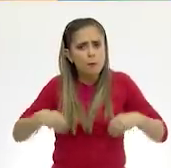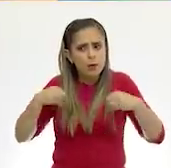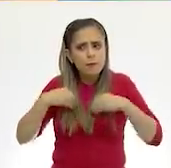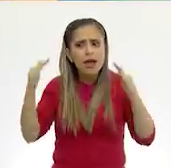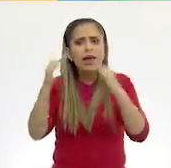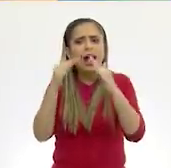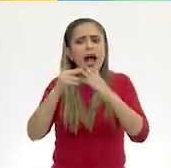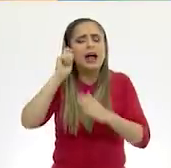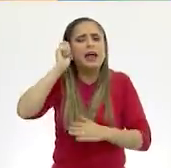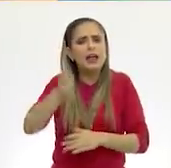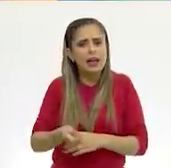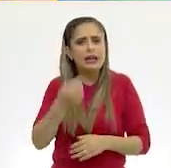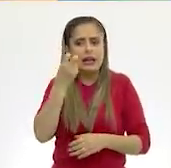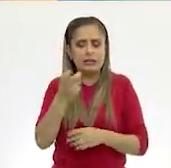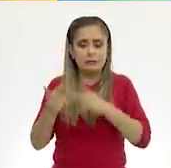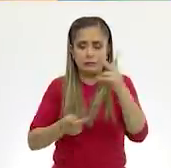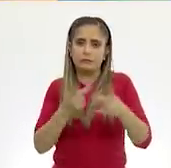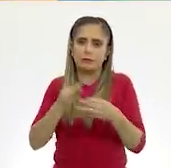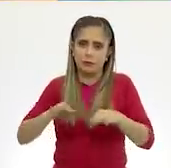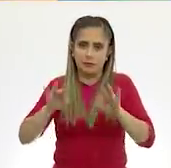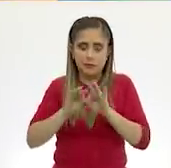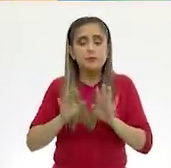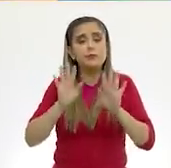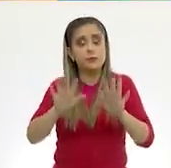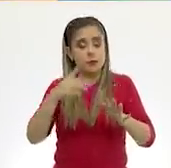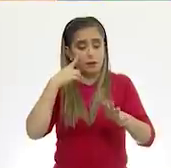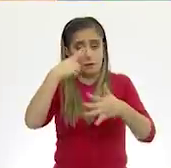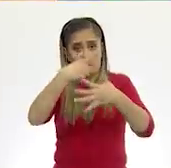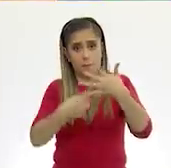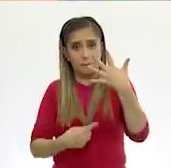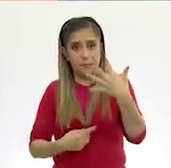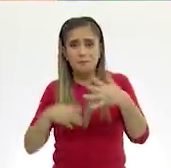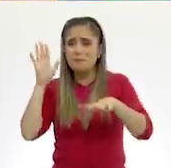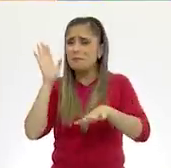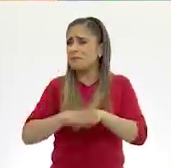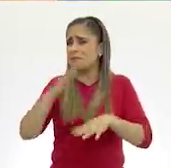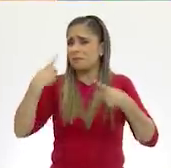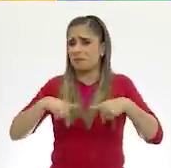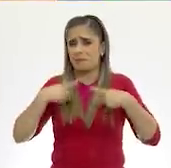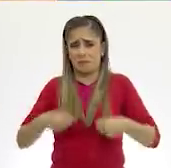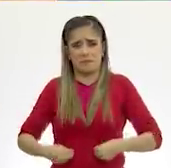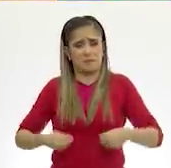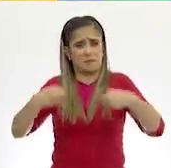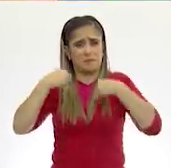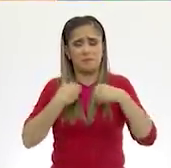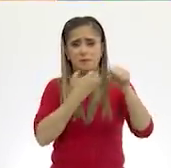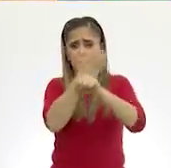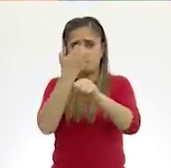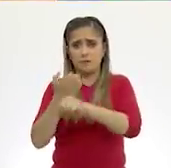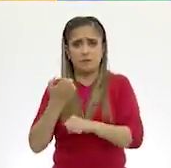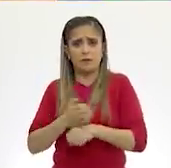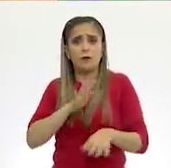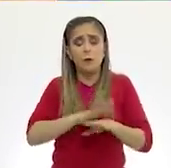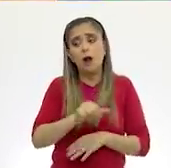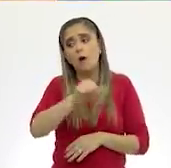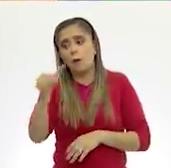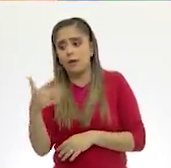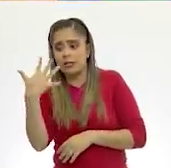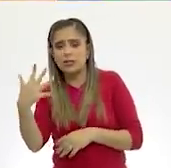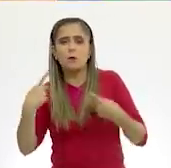un análisis de las cifras de las 5 entidades federativas más pobladas, así como de las 5 menos